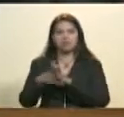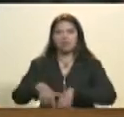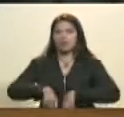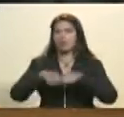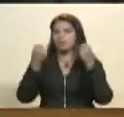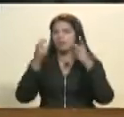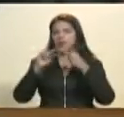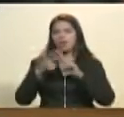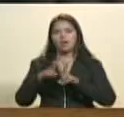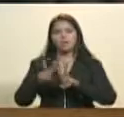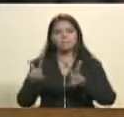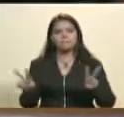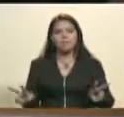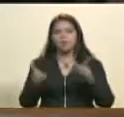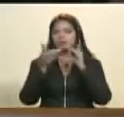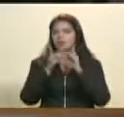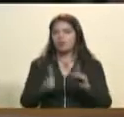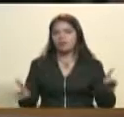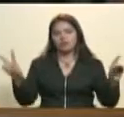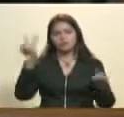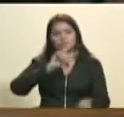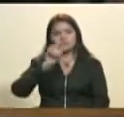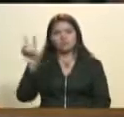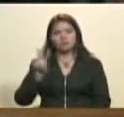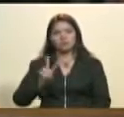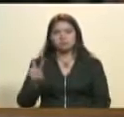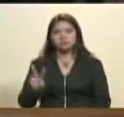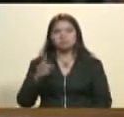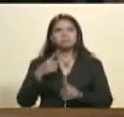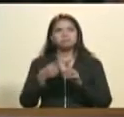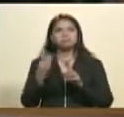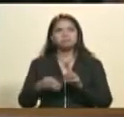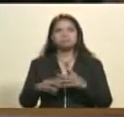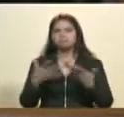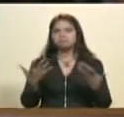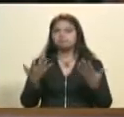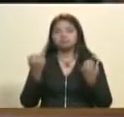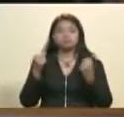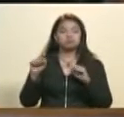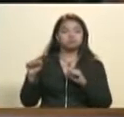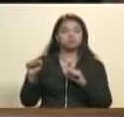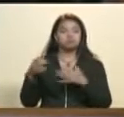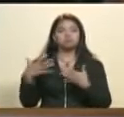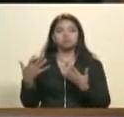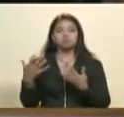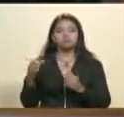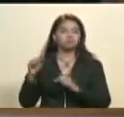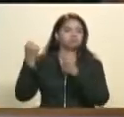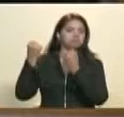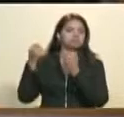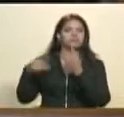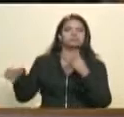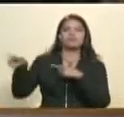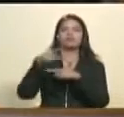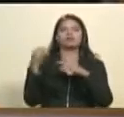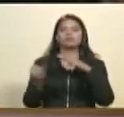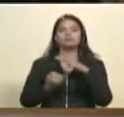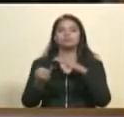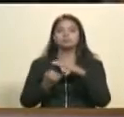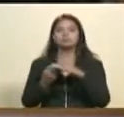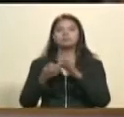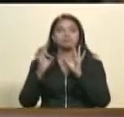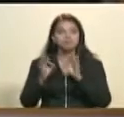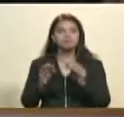la estabilidad democrática del país, aunado al desconocimiento de las autoridades constitucionalmente